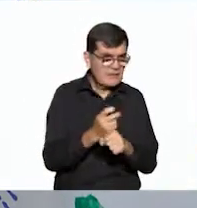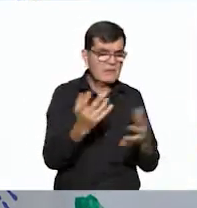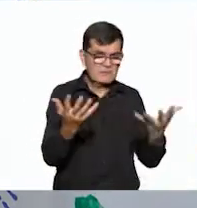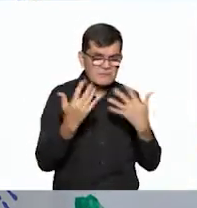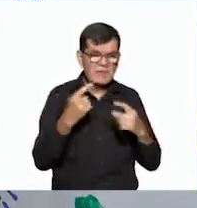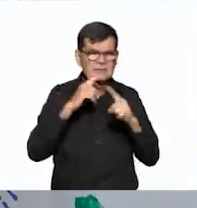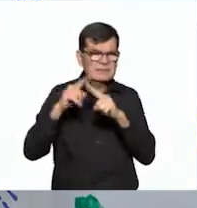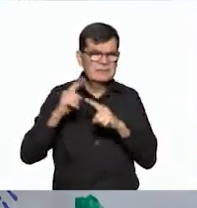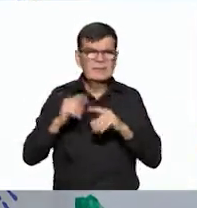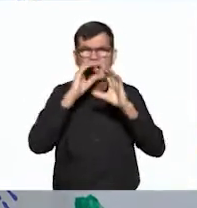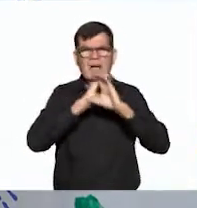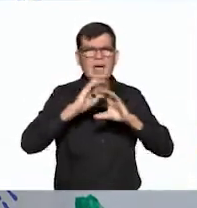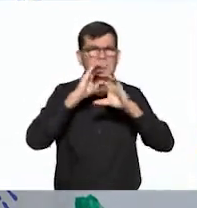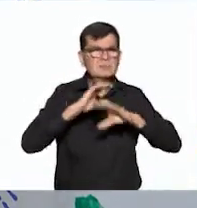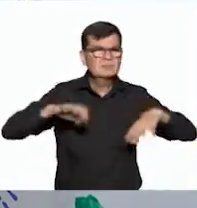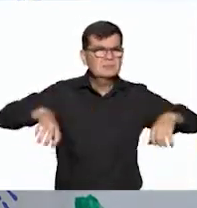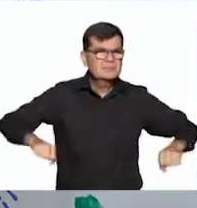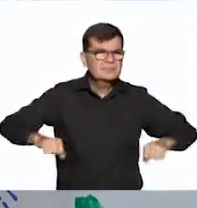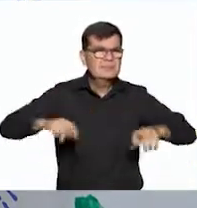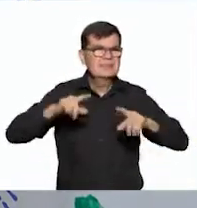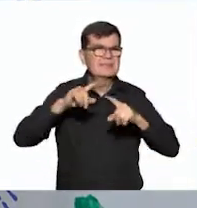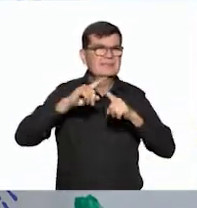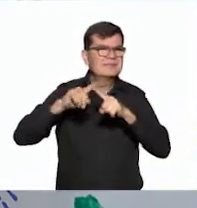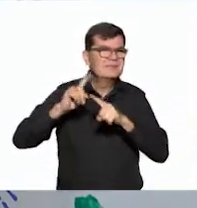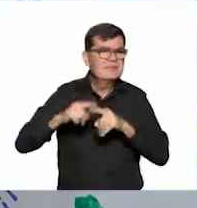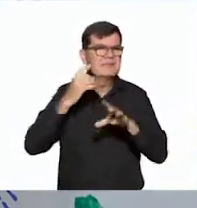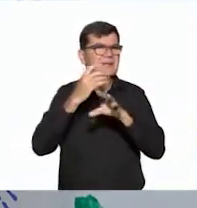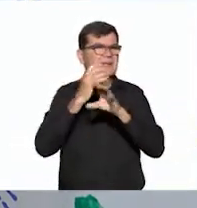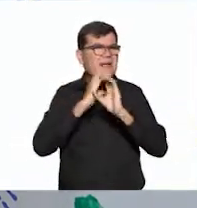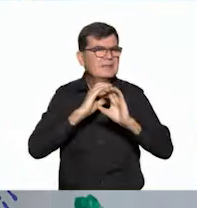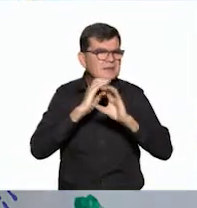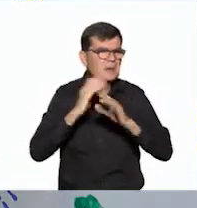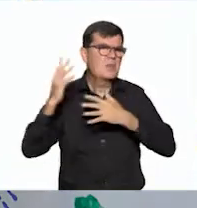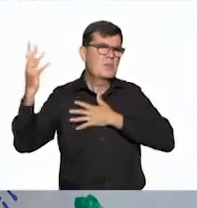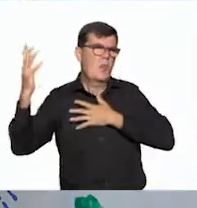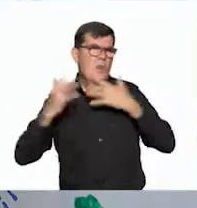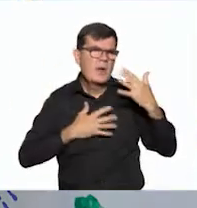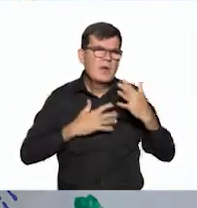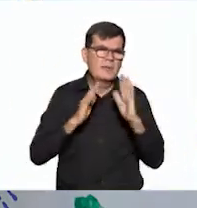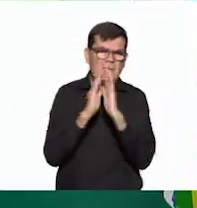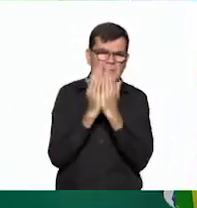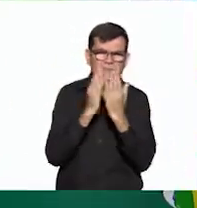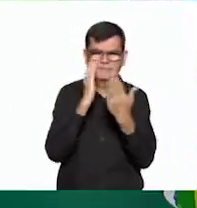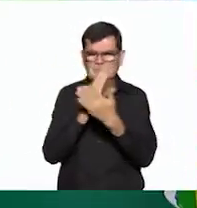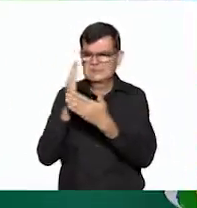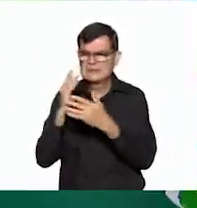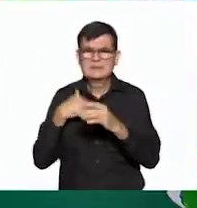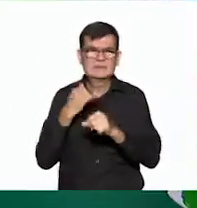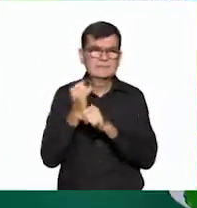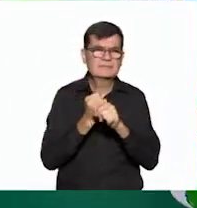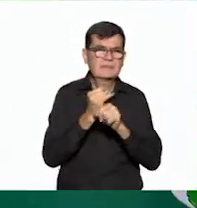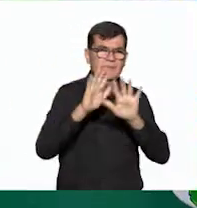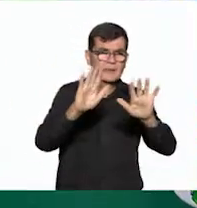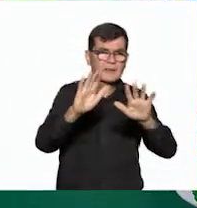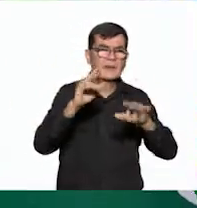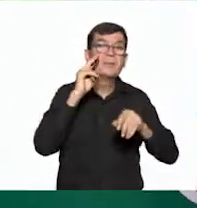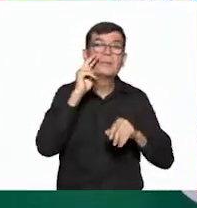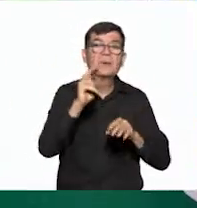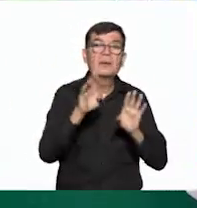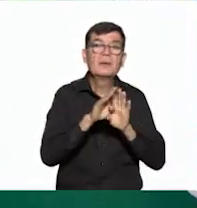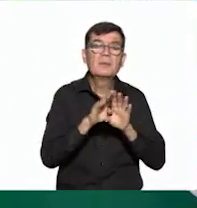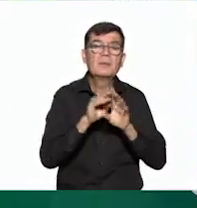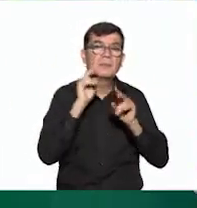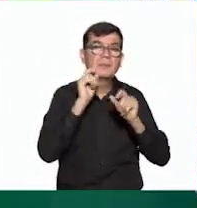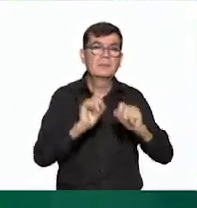enseñen todas estas canciones, rondas, poemas, busquen en libros. Y ahora quiero que vean, que veamos